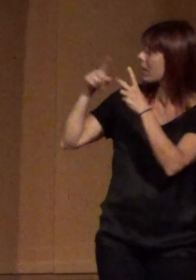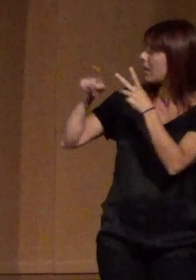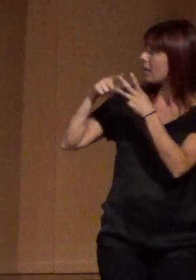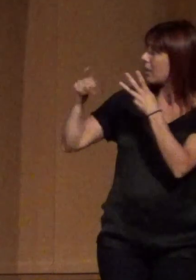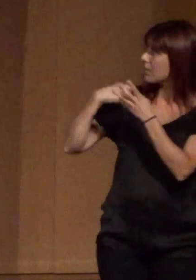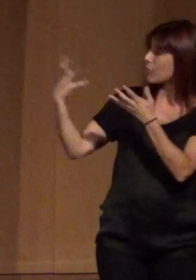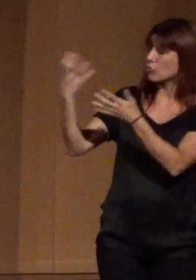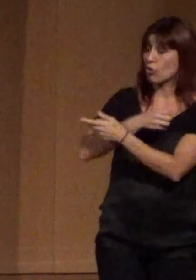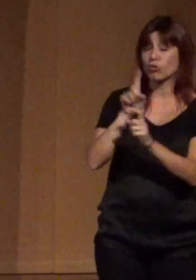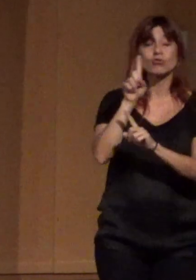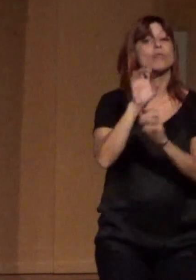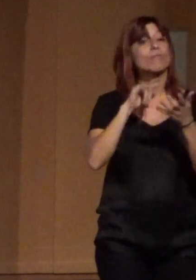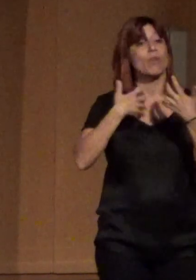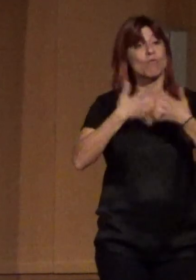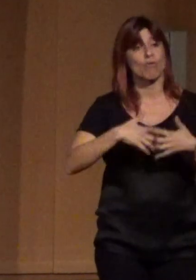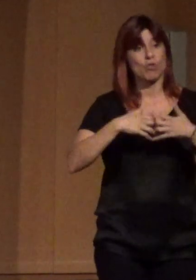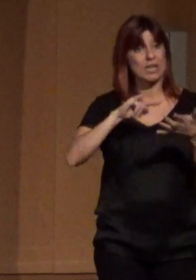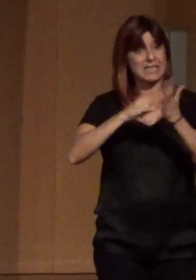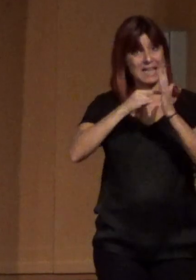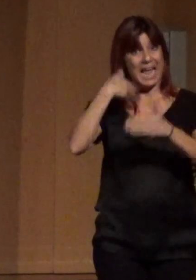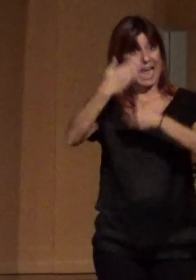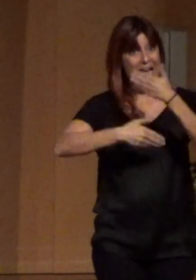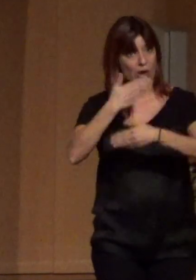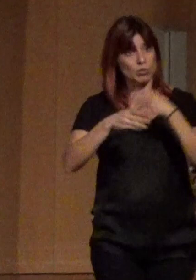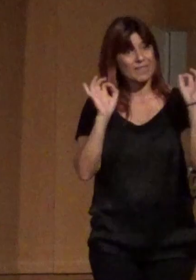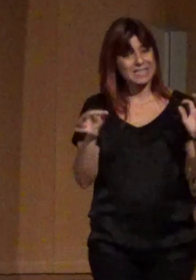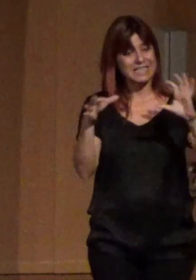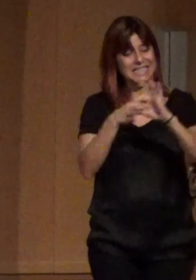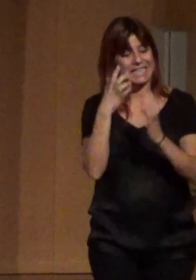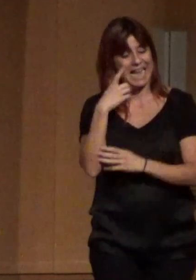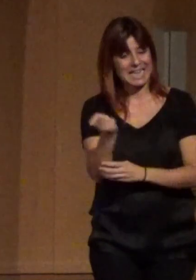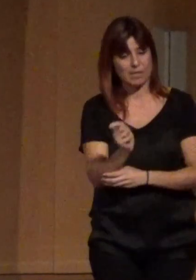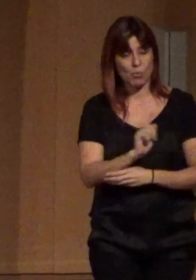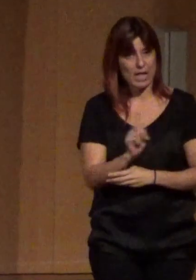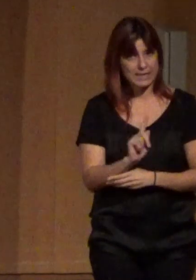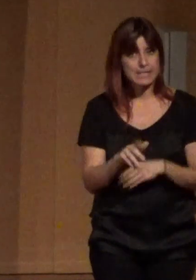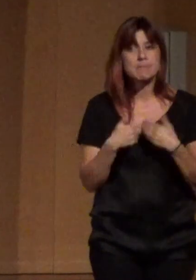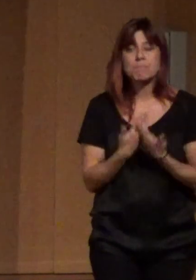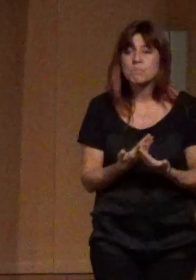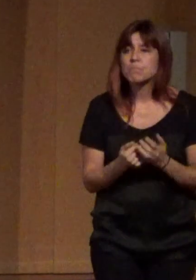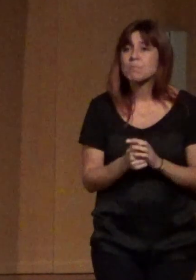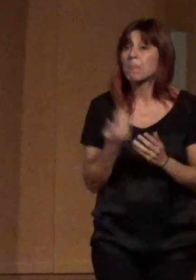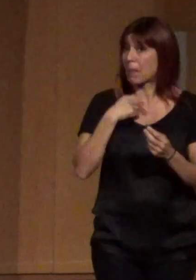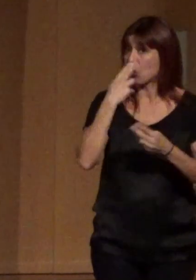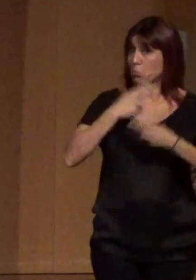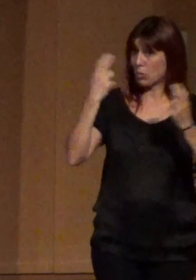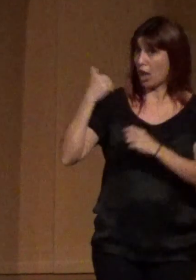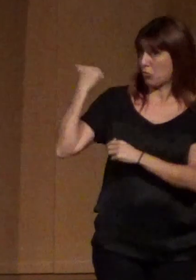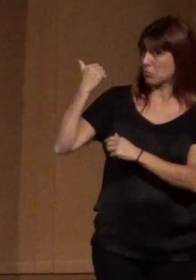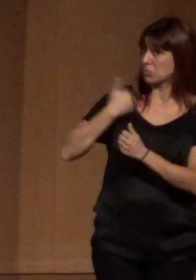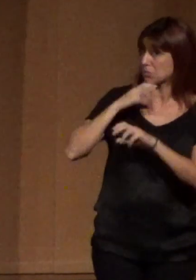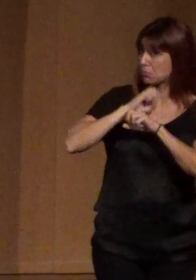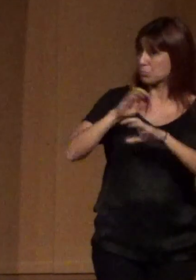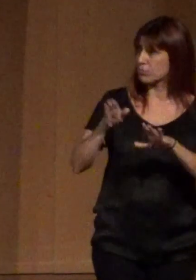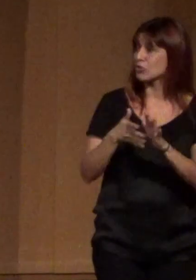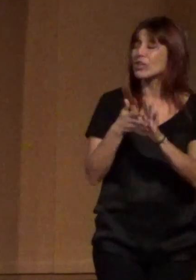problemas internalizantes relacionados con los fármacos no estimulantes. Hemos hecho este algoritmo, que digo está publicado, y de alguna manera pues ya